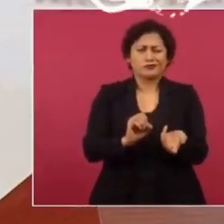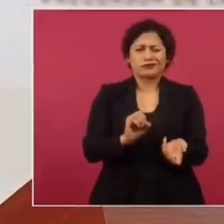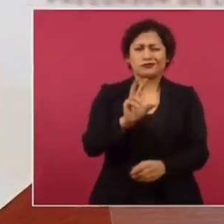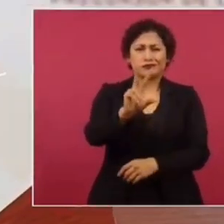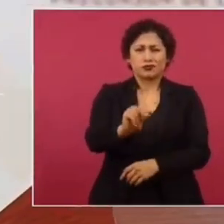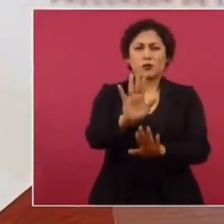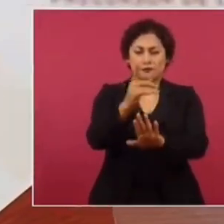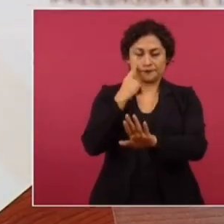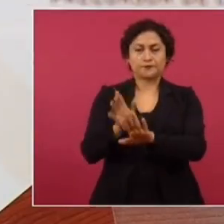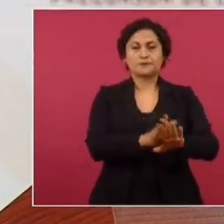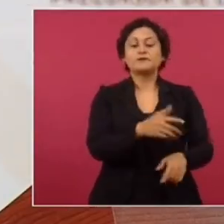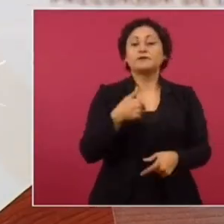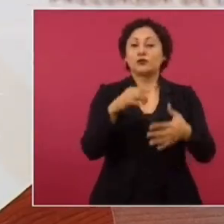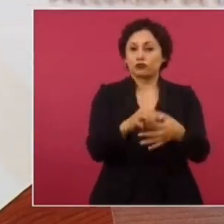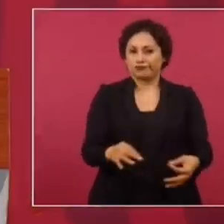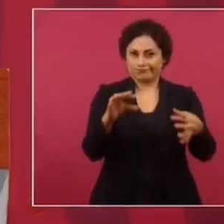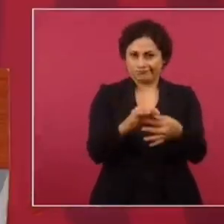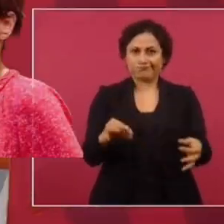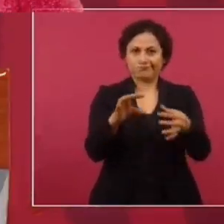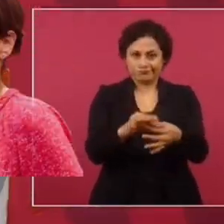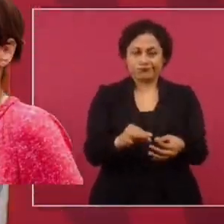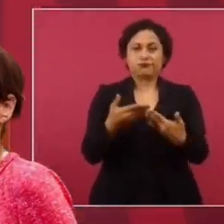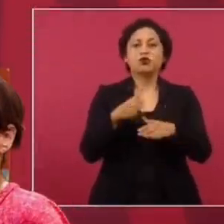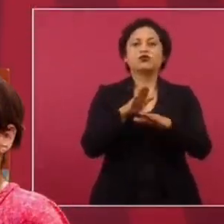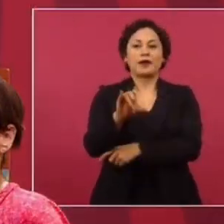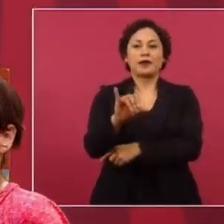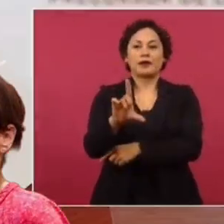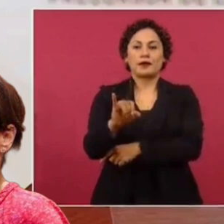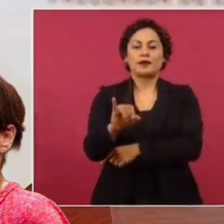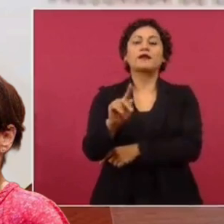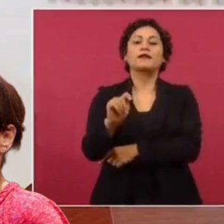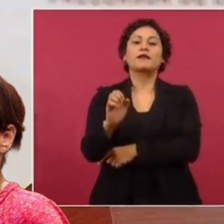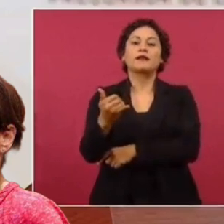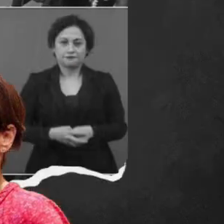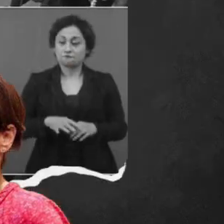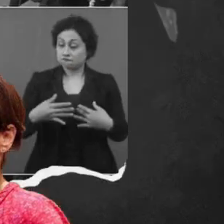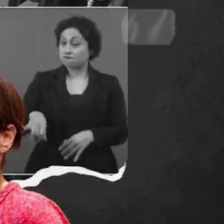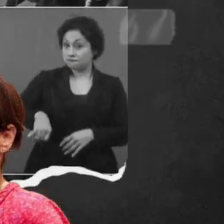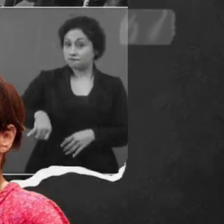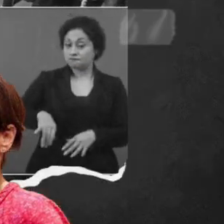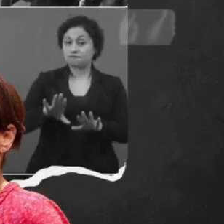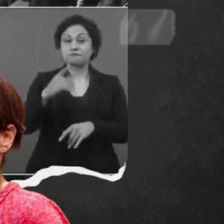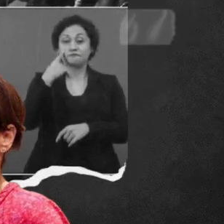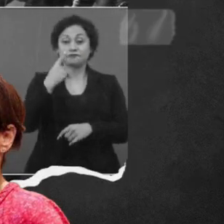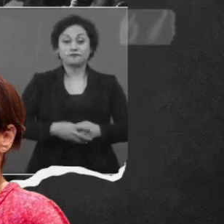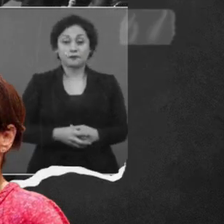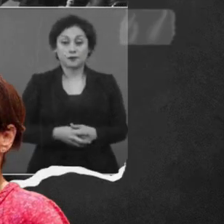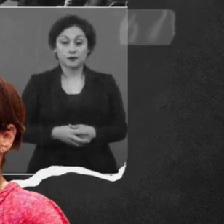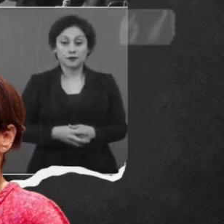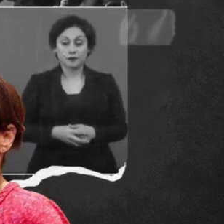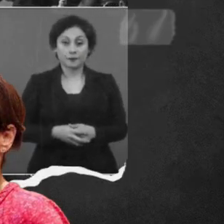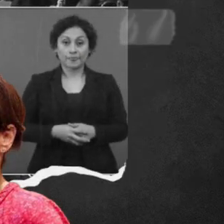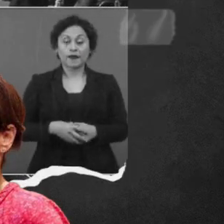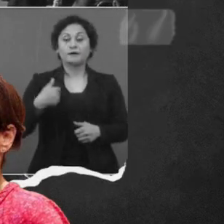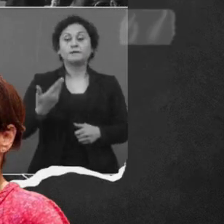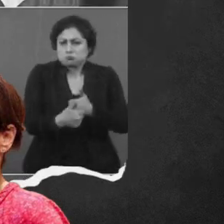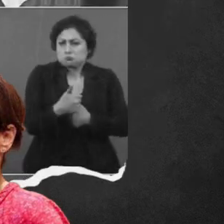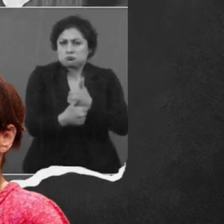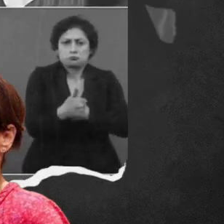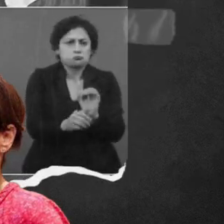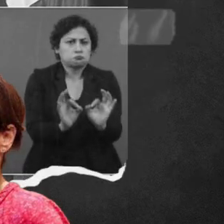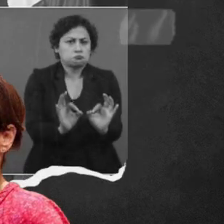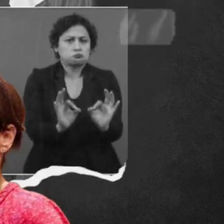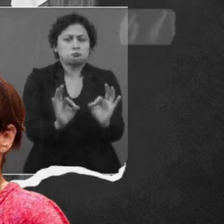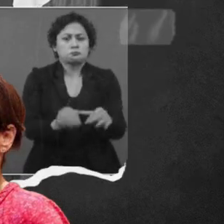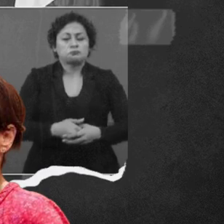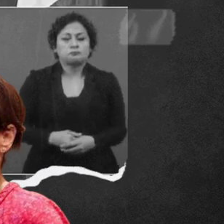Les voy a contar el caso de Lili Telles. Es interesante. Cuando yo fui candidato a jefe de gobierno